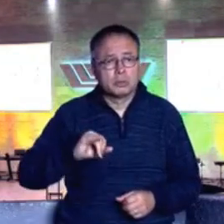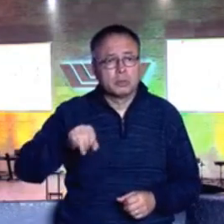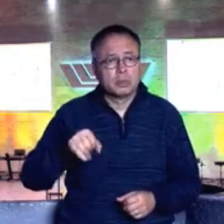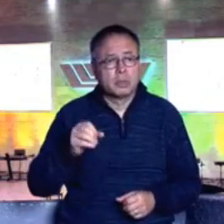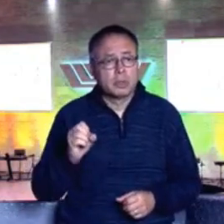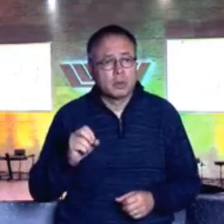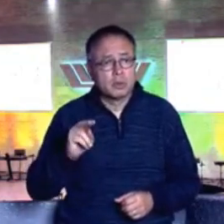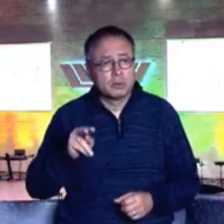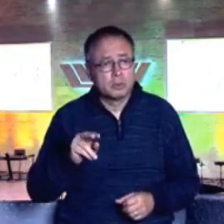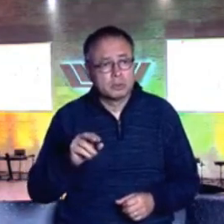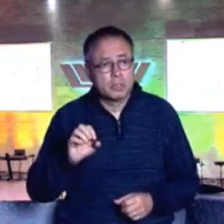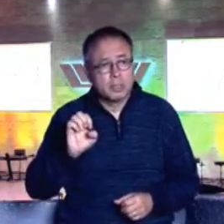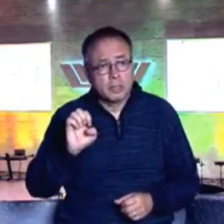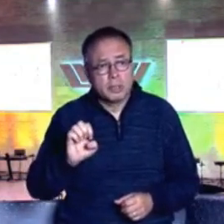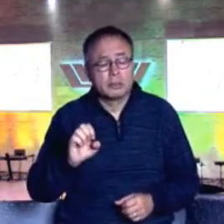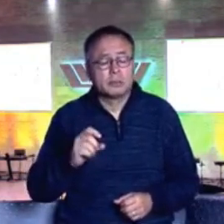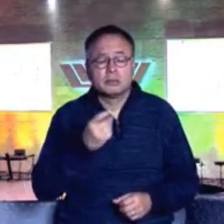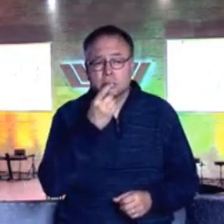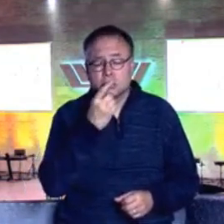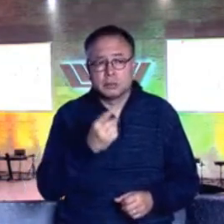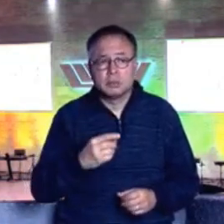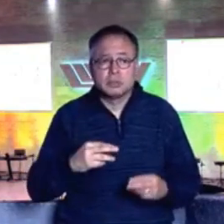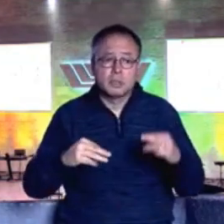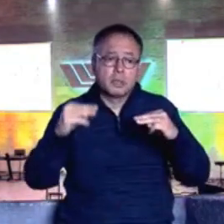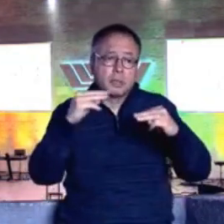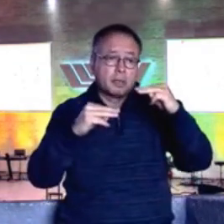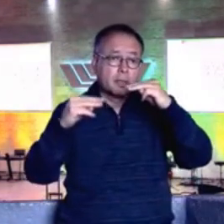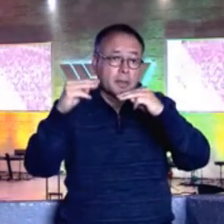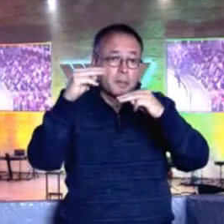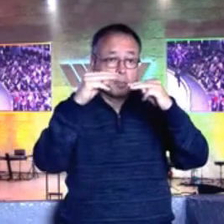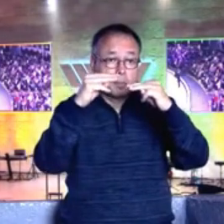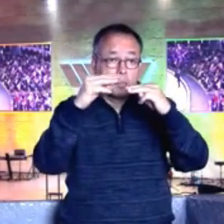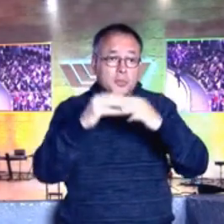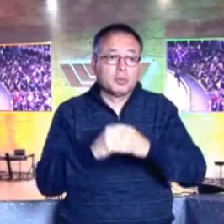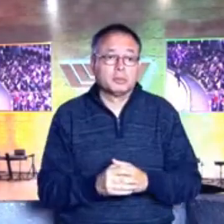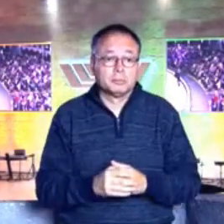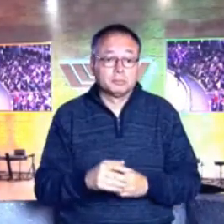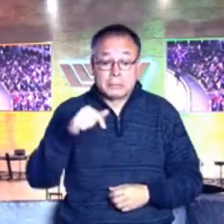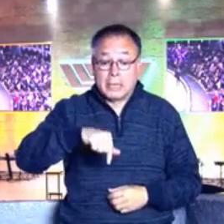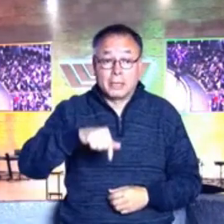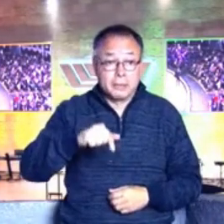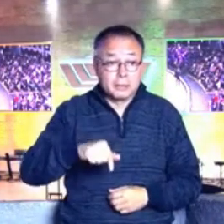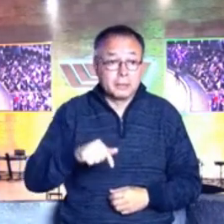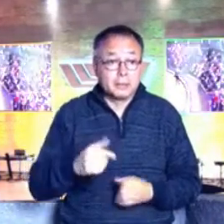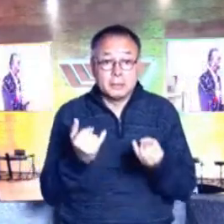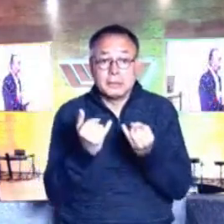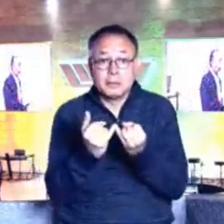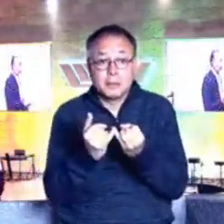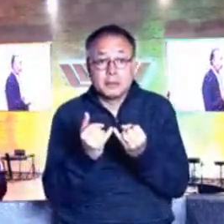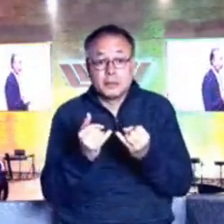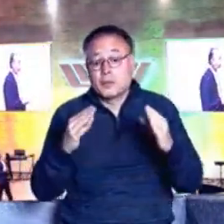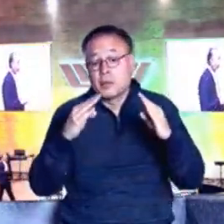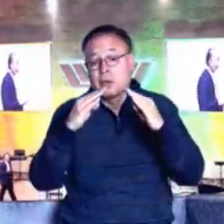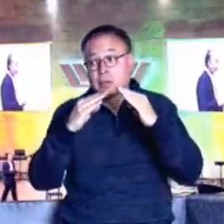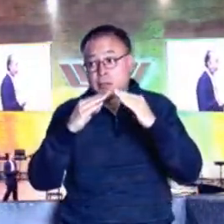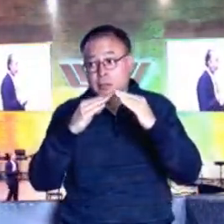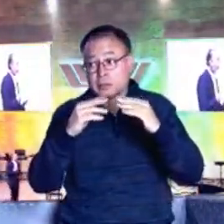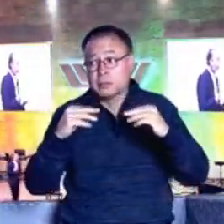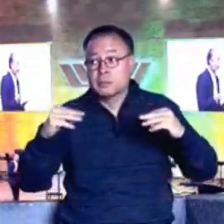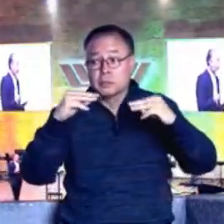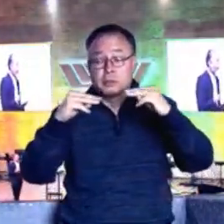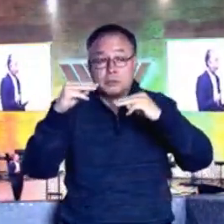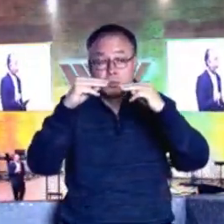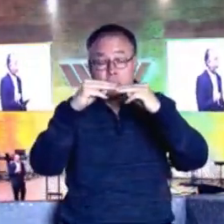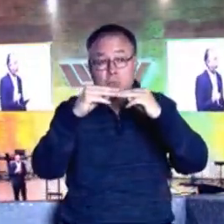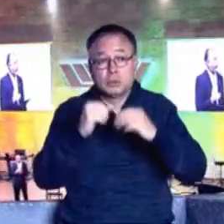señor proveerá curiosamente Hoy estamos en un monte verdad Cuántos esperan la provisión de